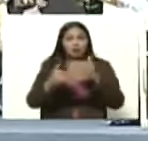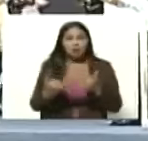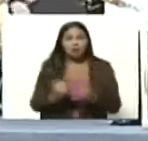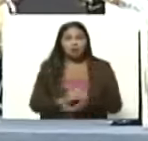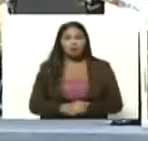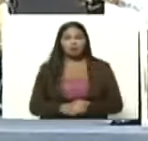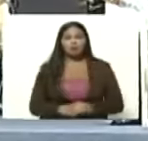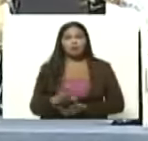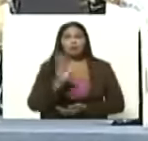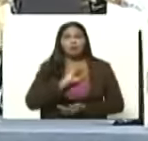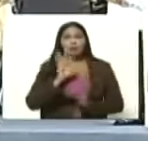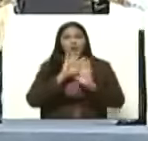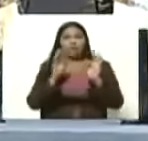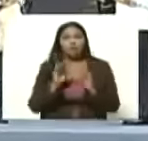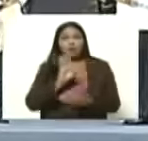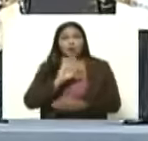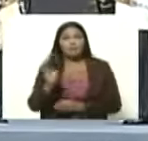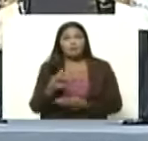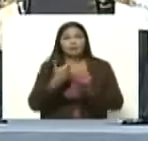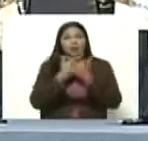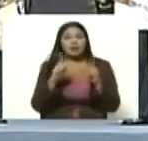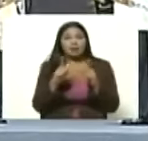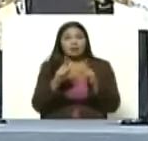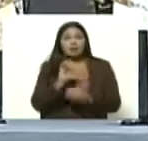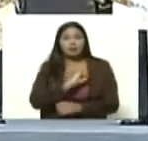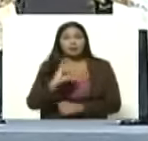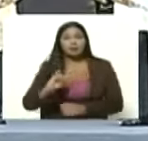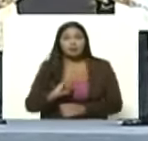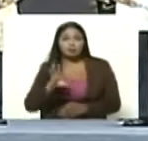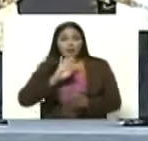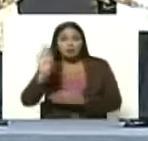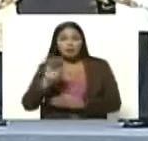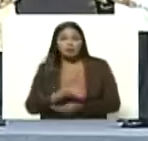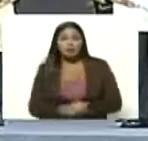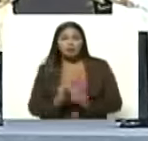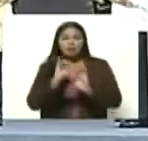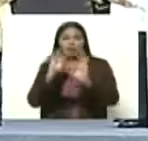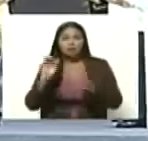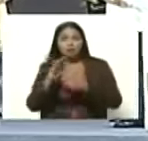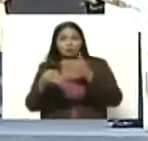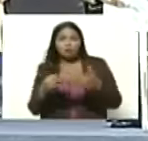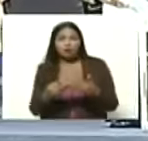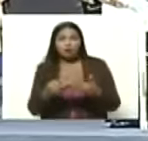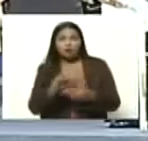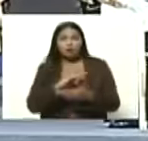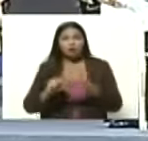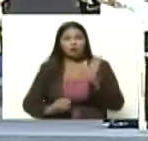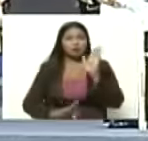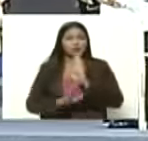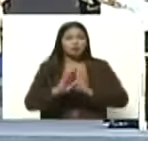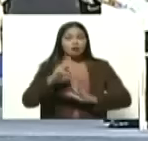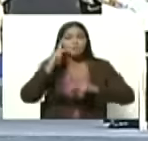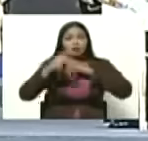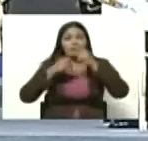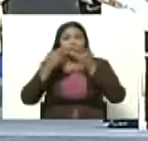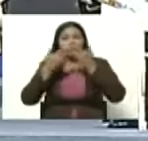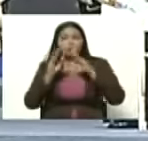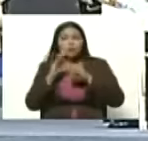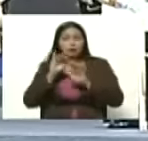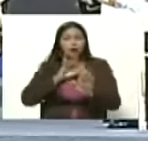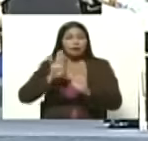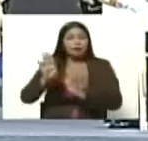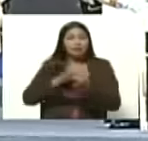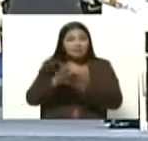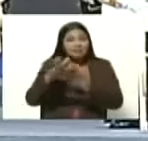camino de la patria libre independiente soberana así como también del desarrollo de políticas públicas que garanticen